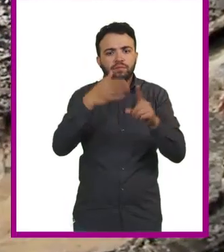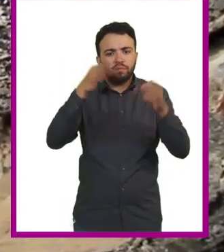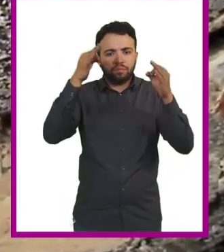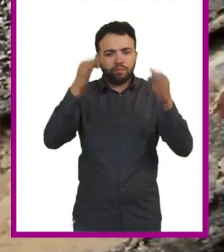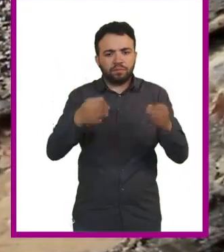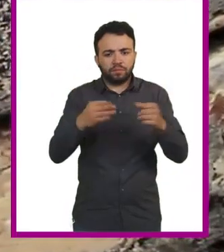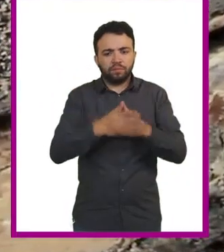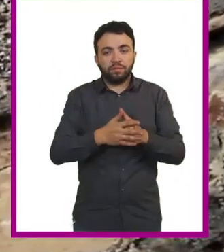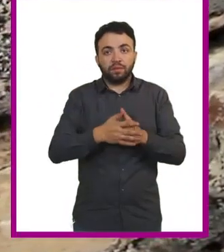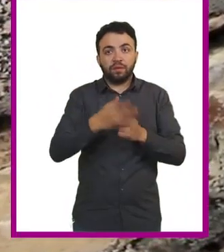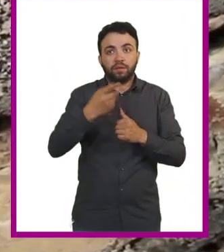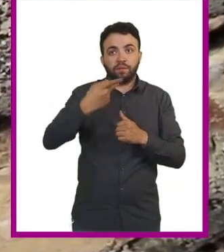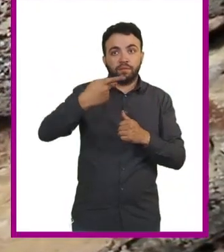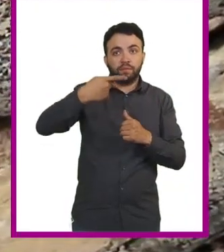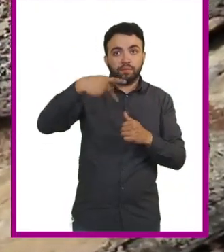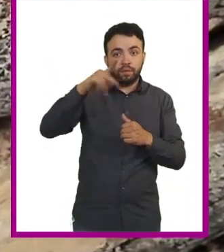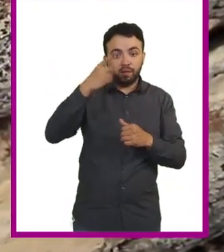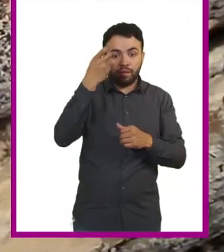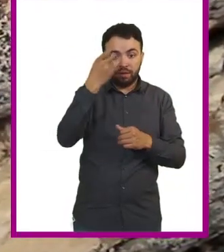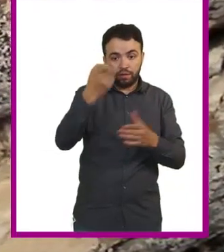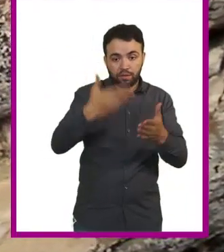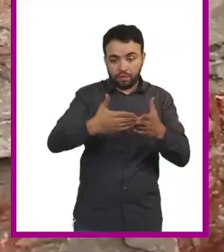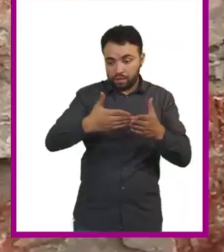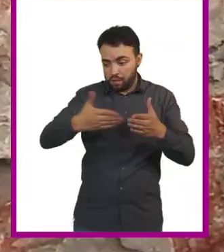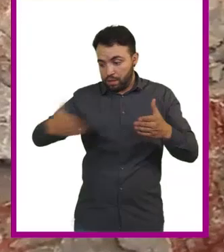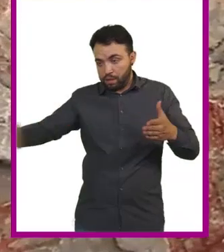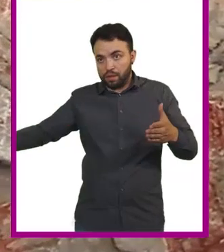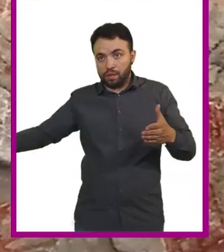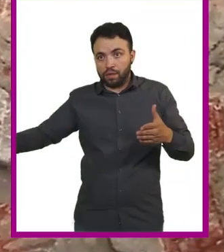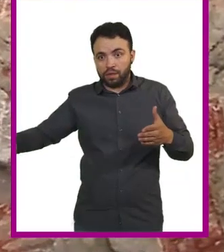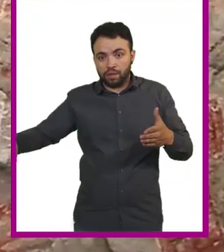ese momento no necesitaban nada más para subsistir.